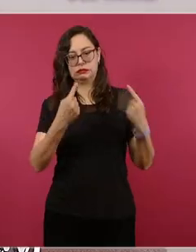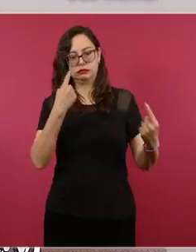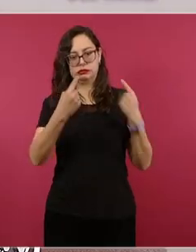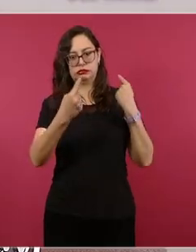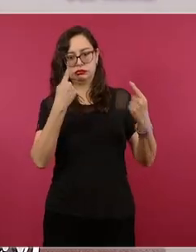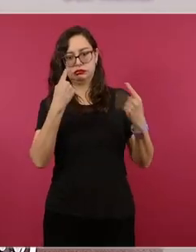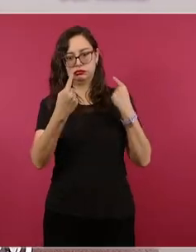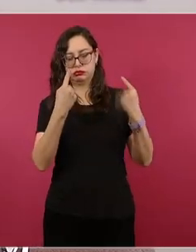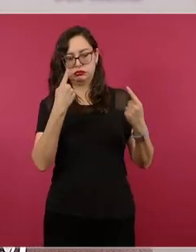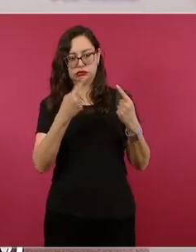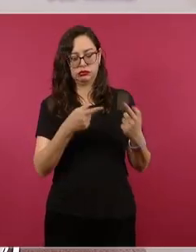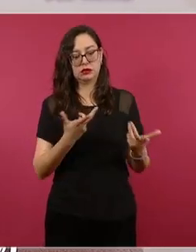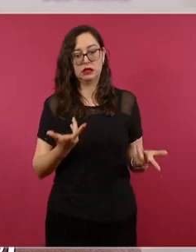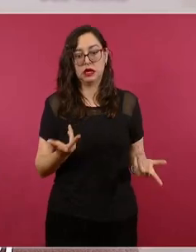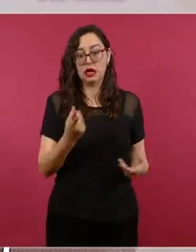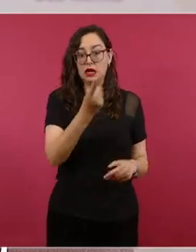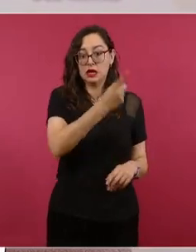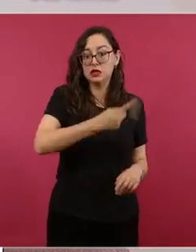que